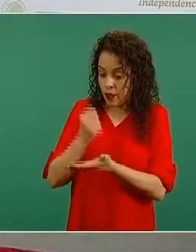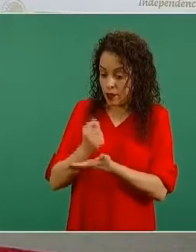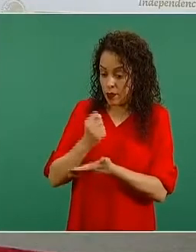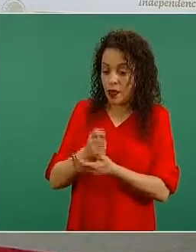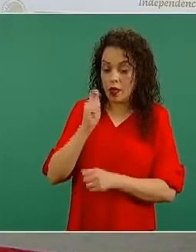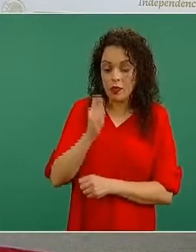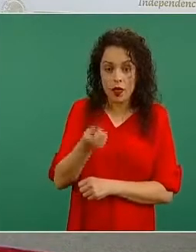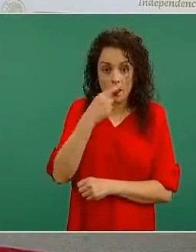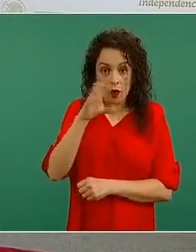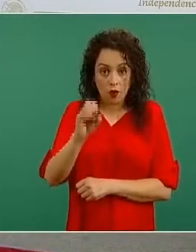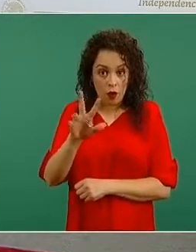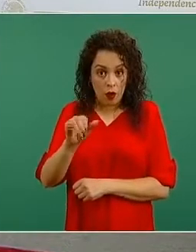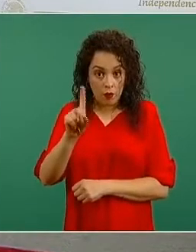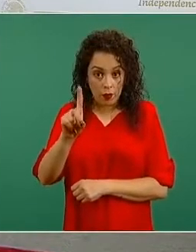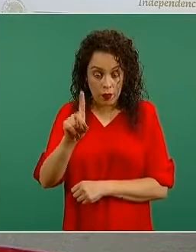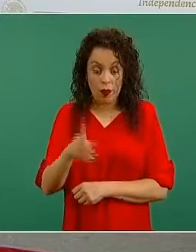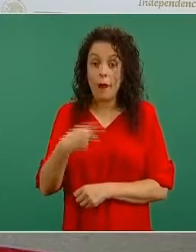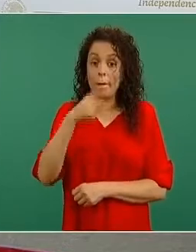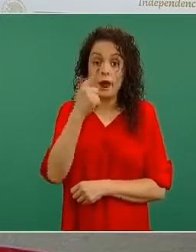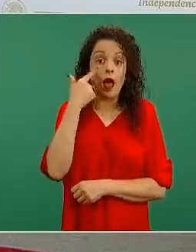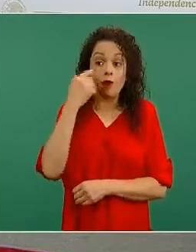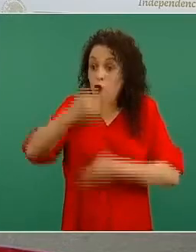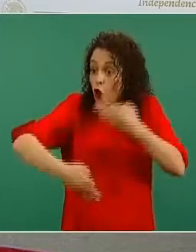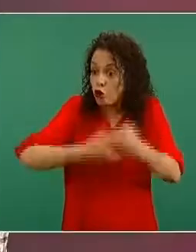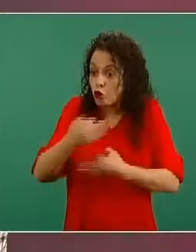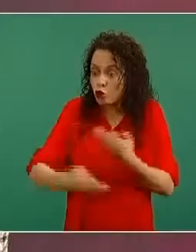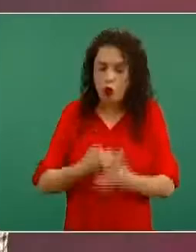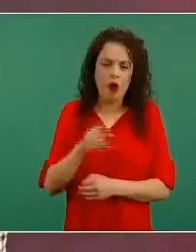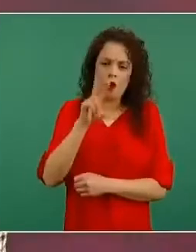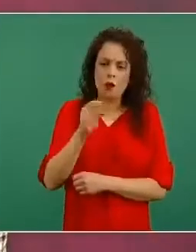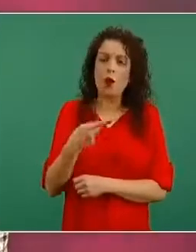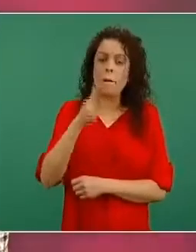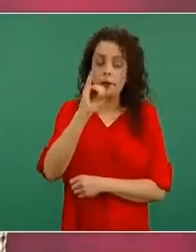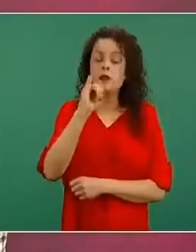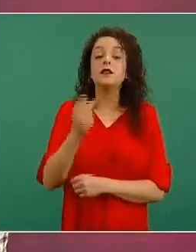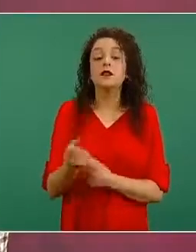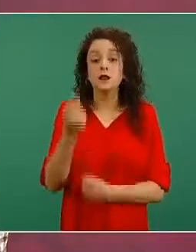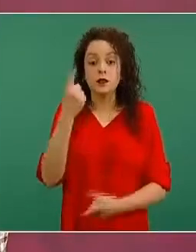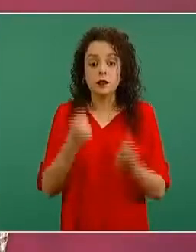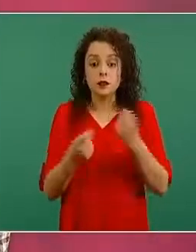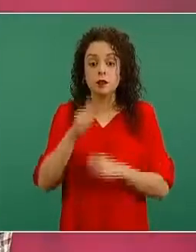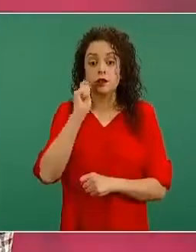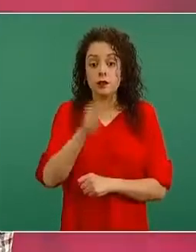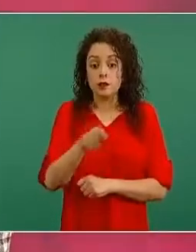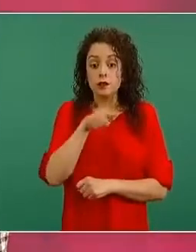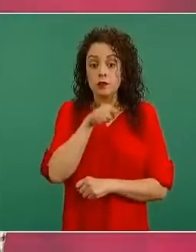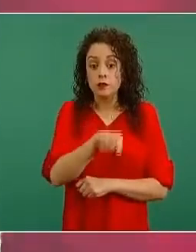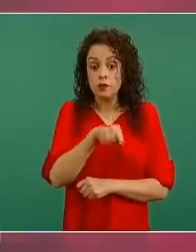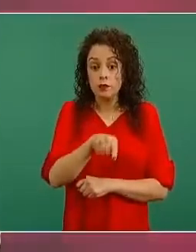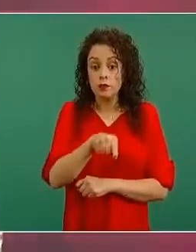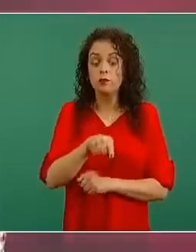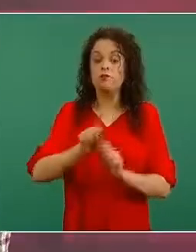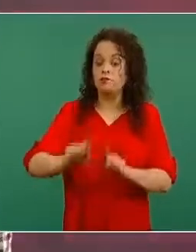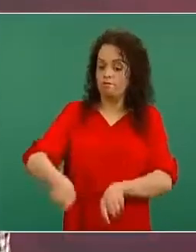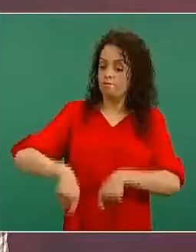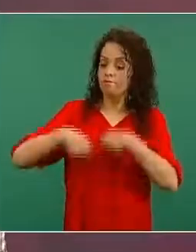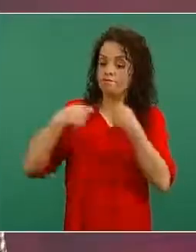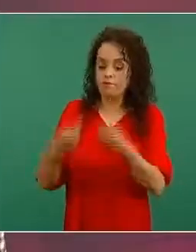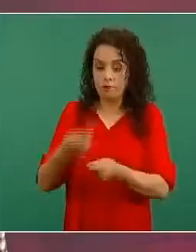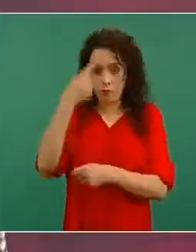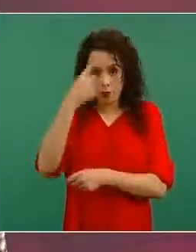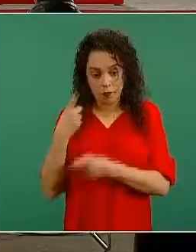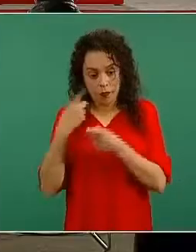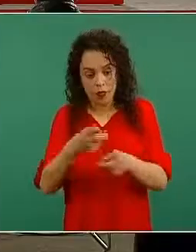todas, pero sí, primera línea son las que deliberadamente fueron designadas para